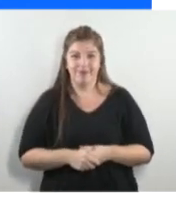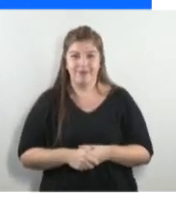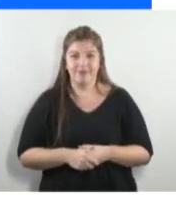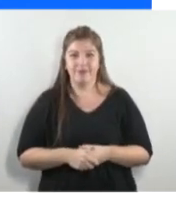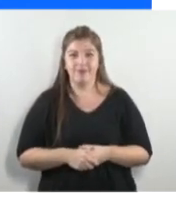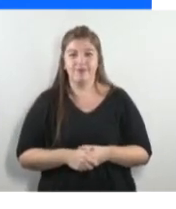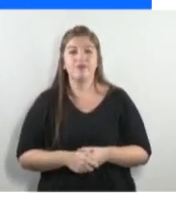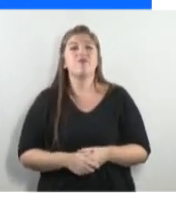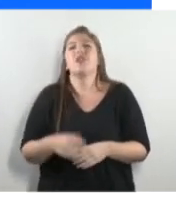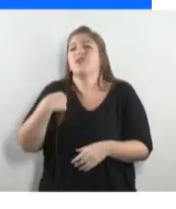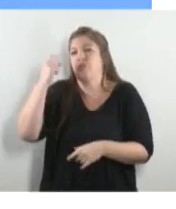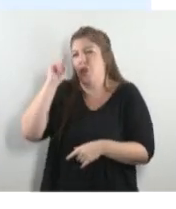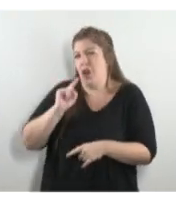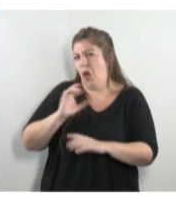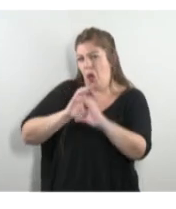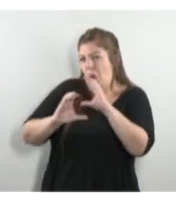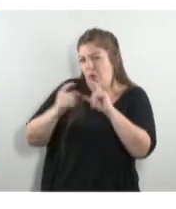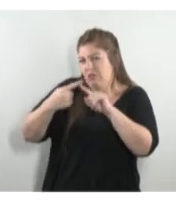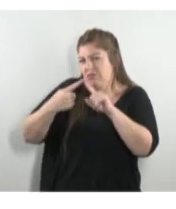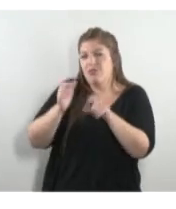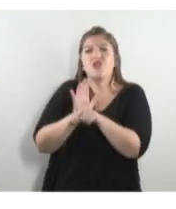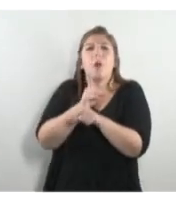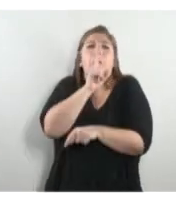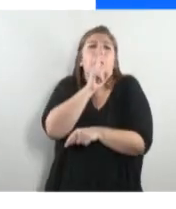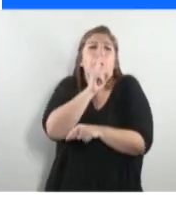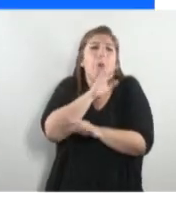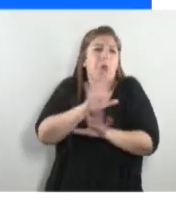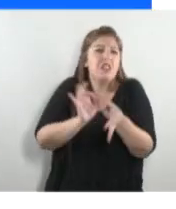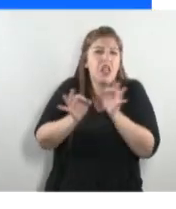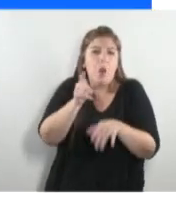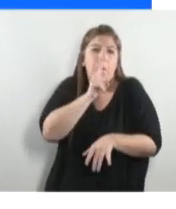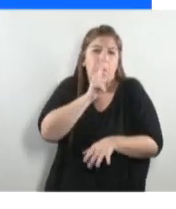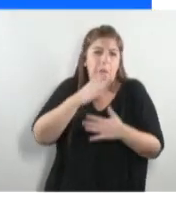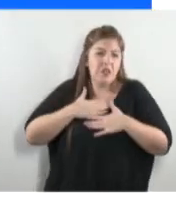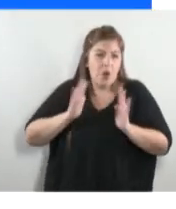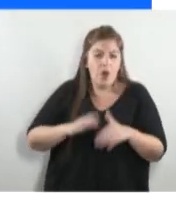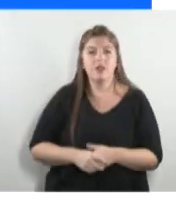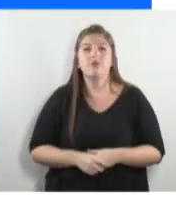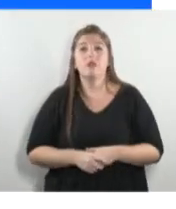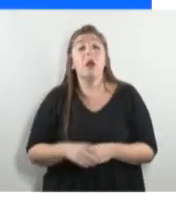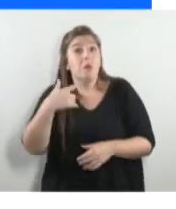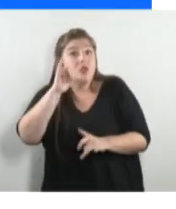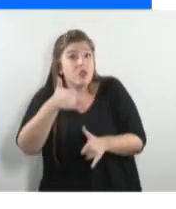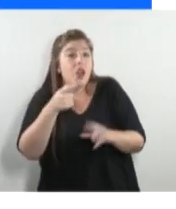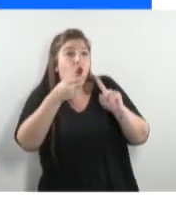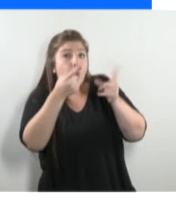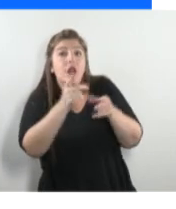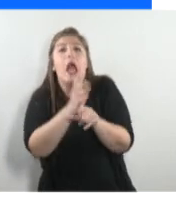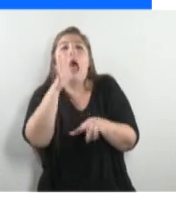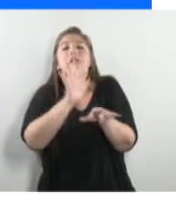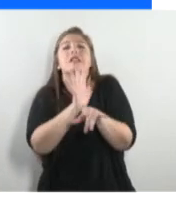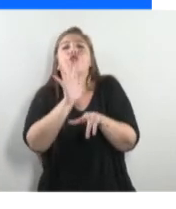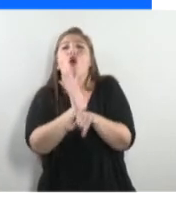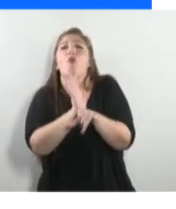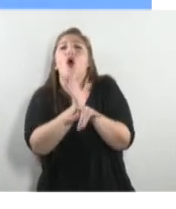Yo no creo que se comuniquen. Mis células son bastante calladitas. ¿Un flan? Sin embargo, sí, se comunican. Hasta tienen charlas intercelulares.